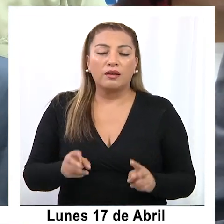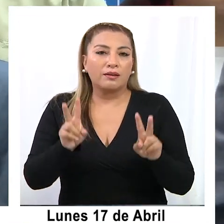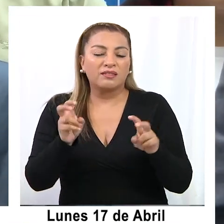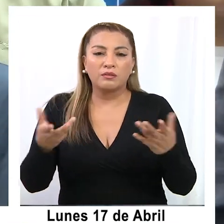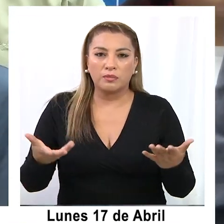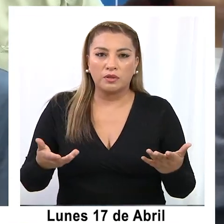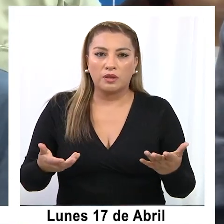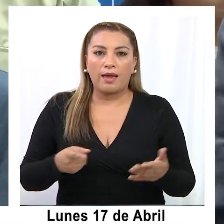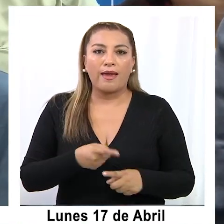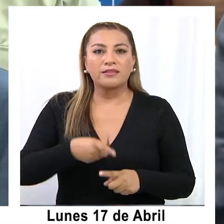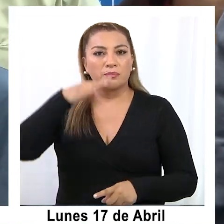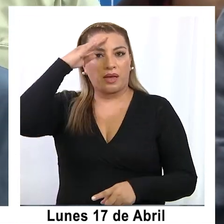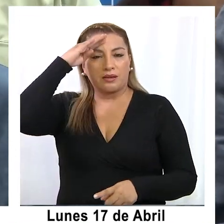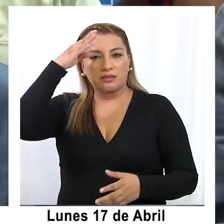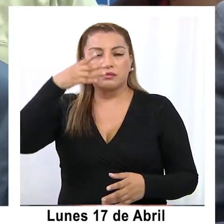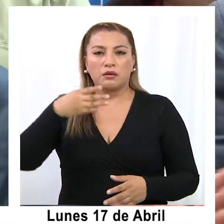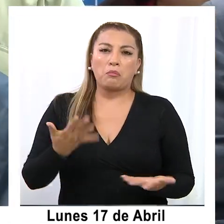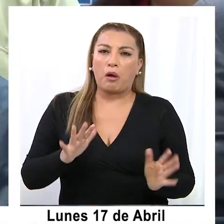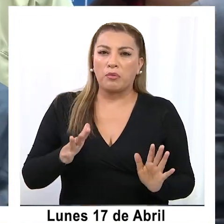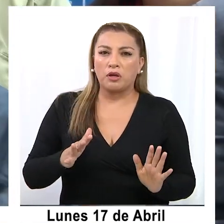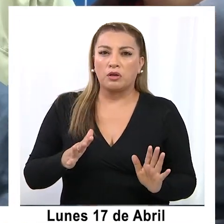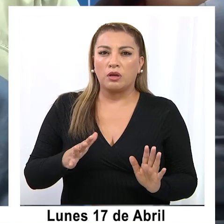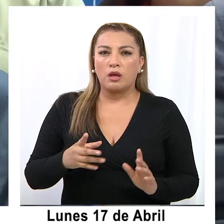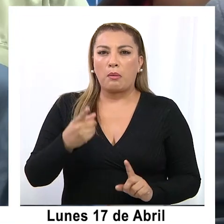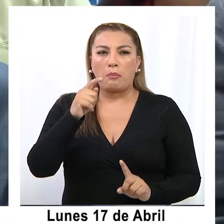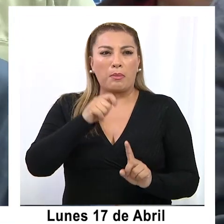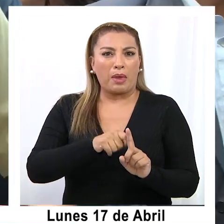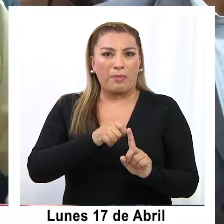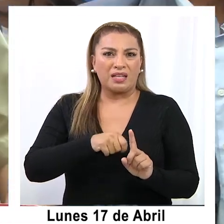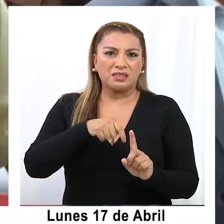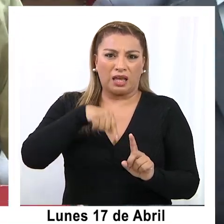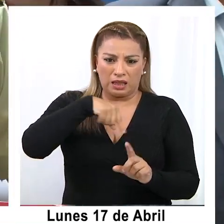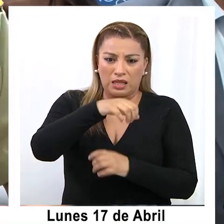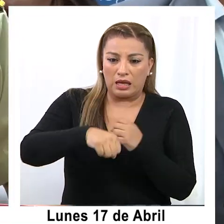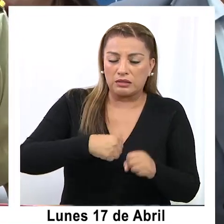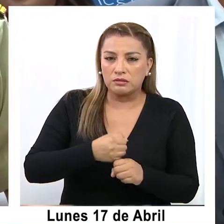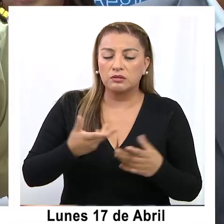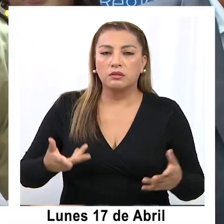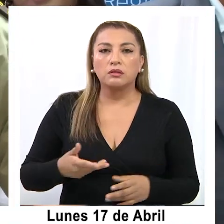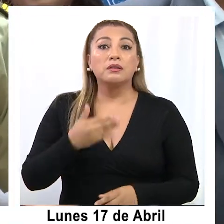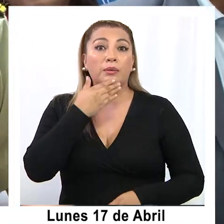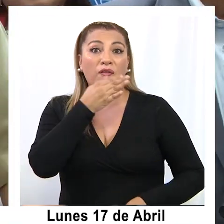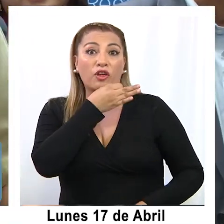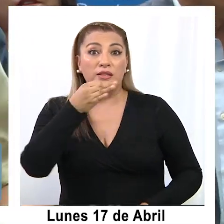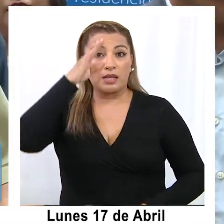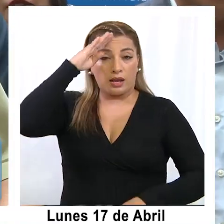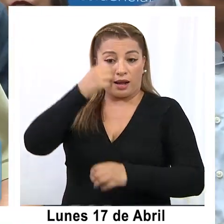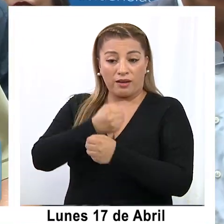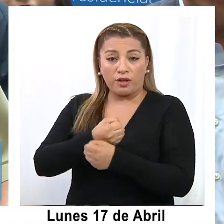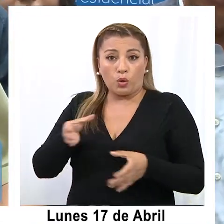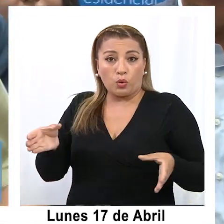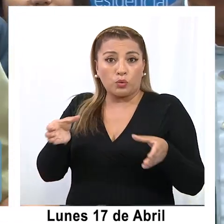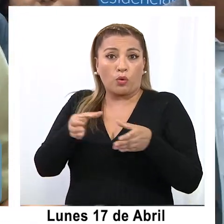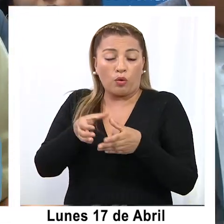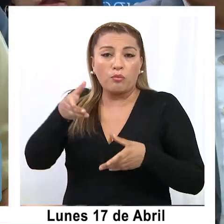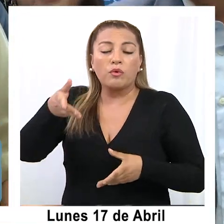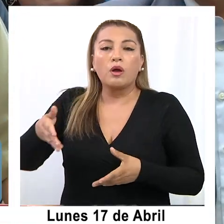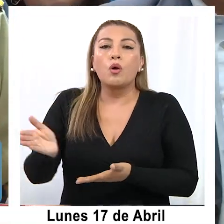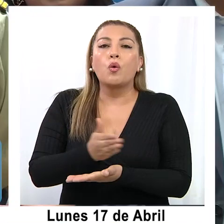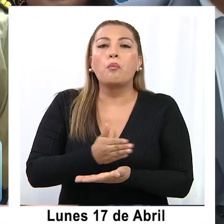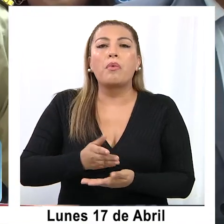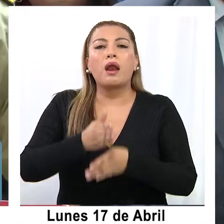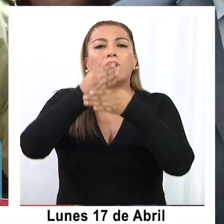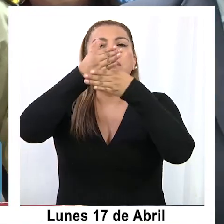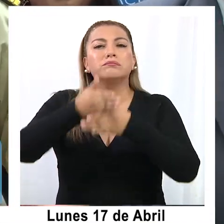al menos, en la experiencia que tuvimos hace los primeros meses de este año. Y señalar también que Carabineros se encuentran en un plan